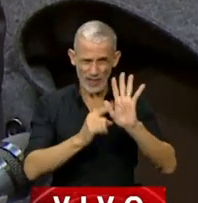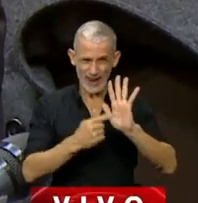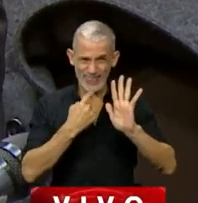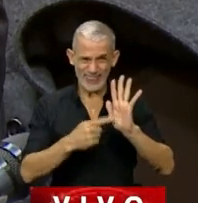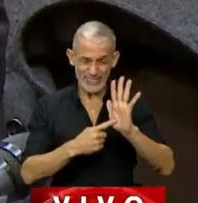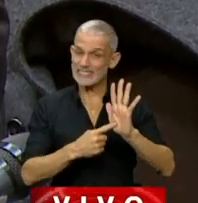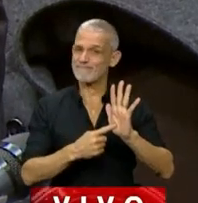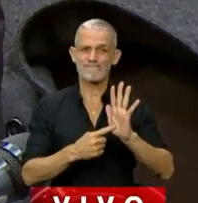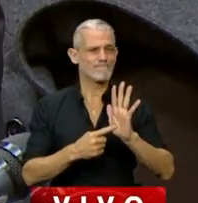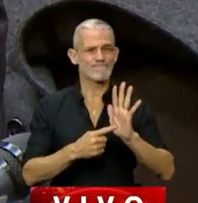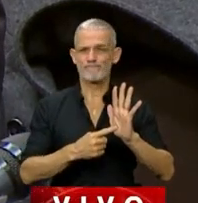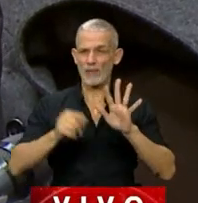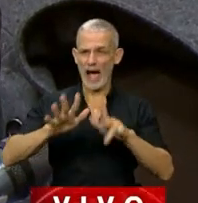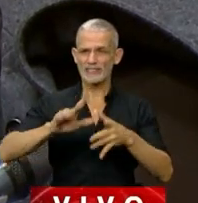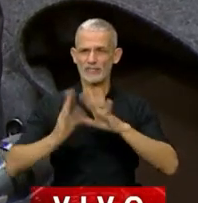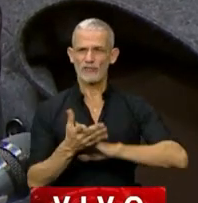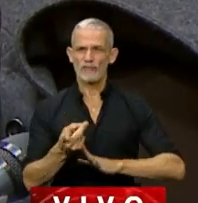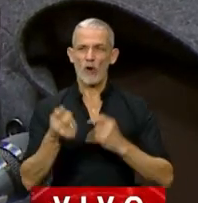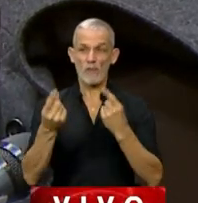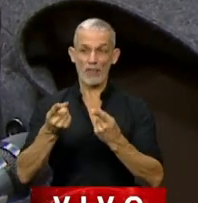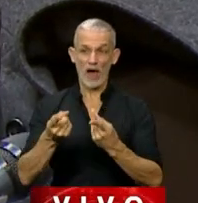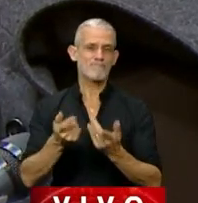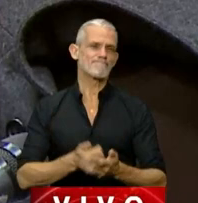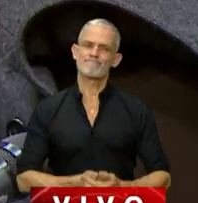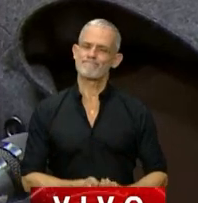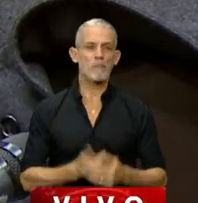ley pretende, no lo vamos a